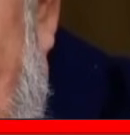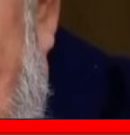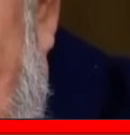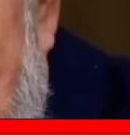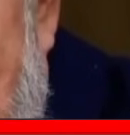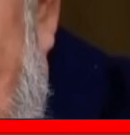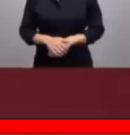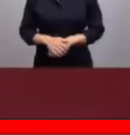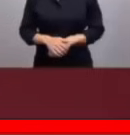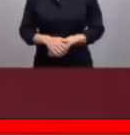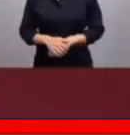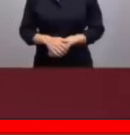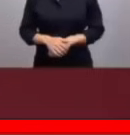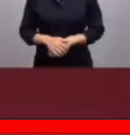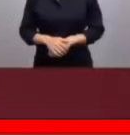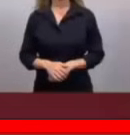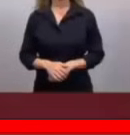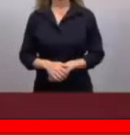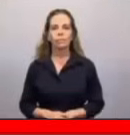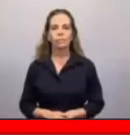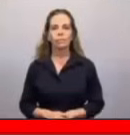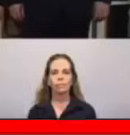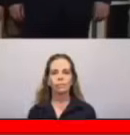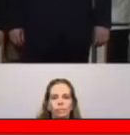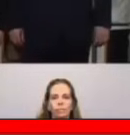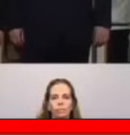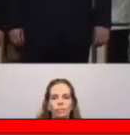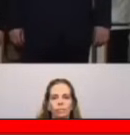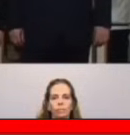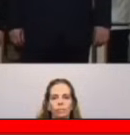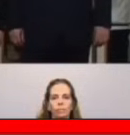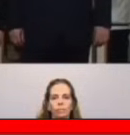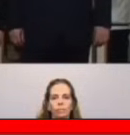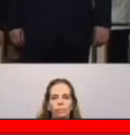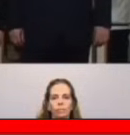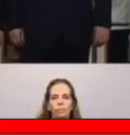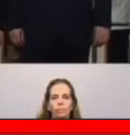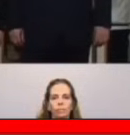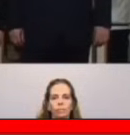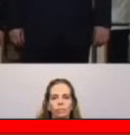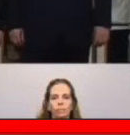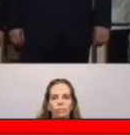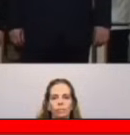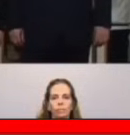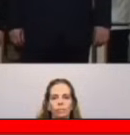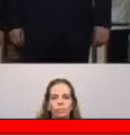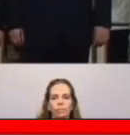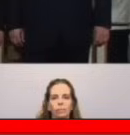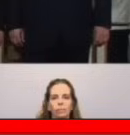Pues solamente como vimos anteriormente solamente fueron ocho jefes de